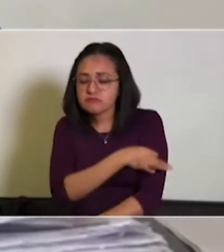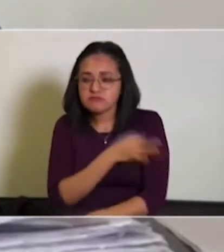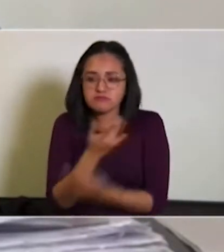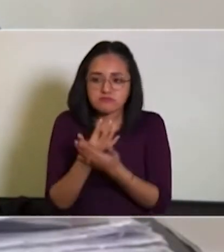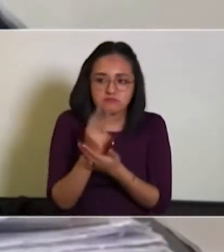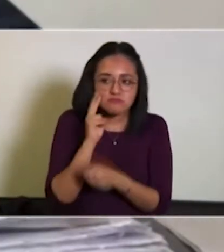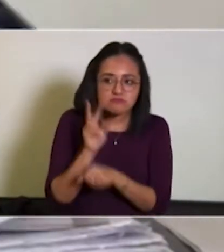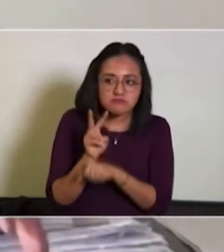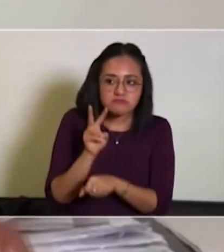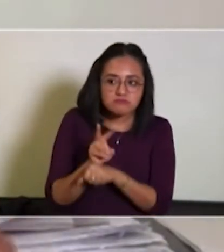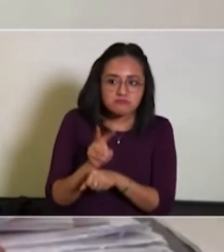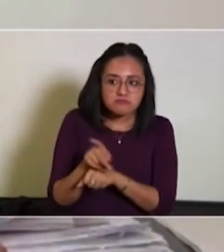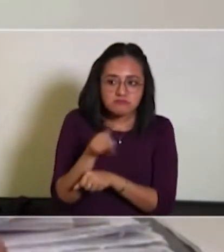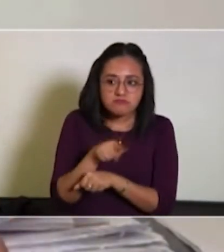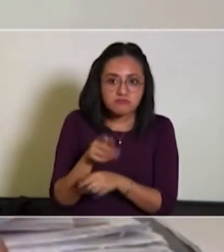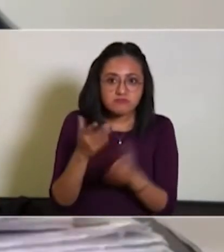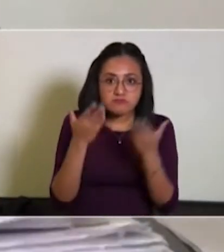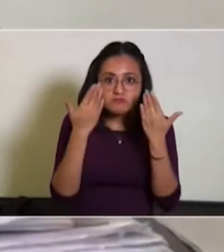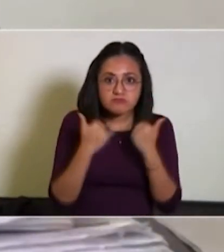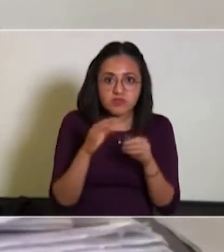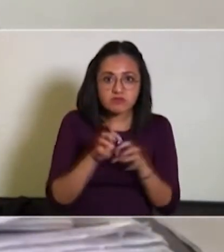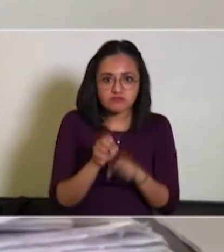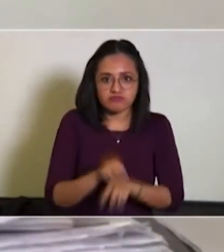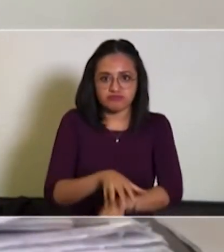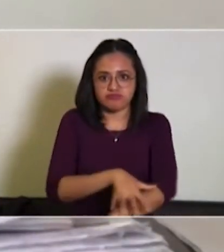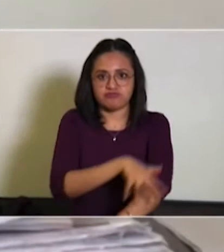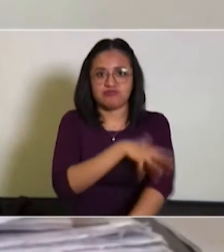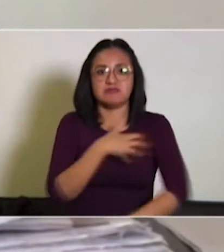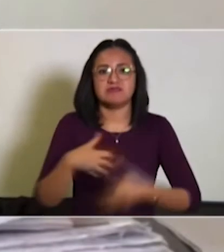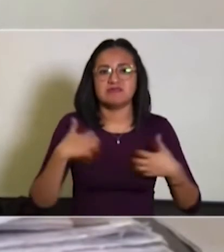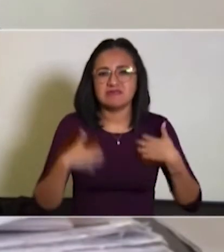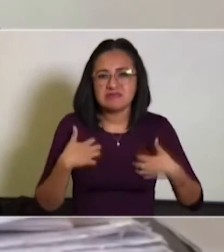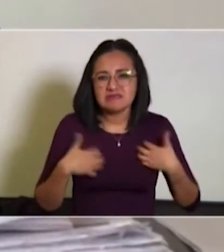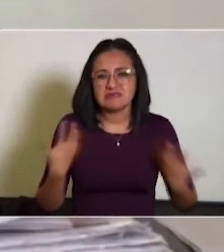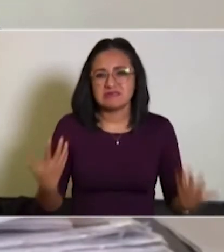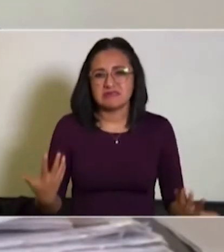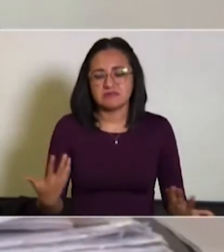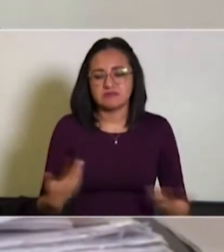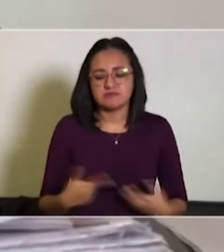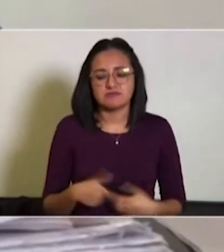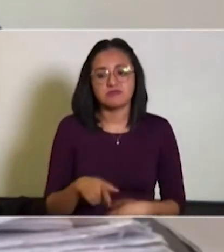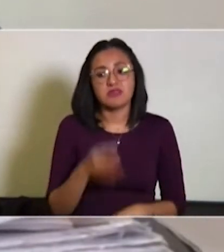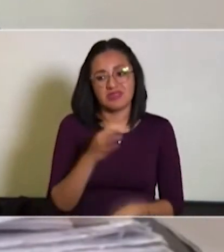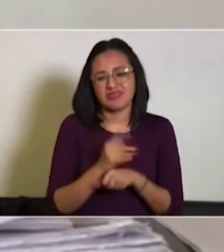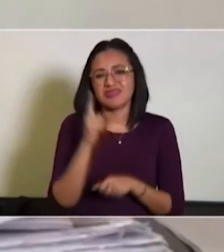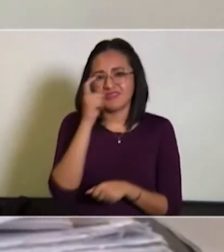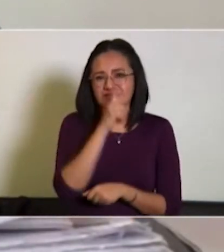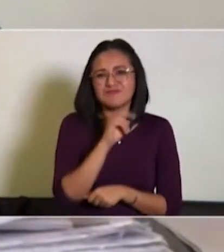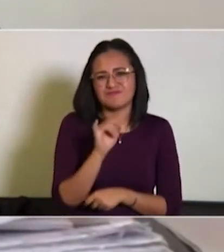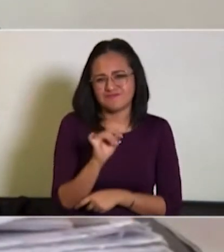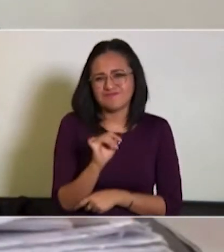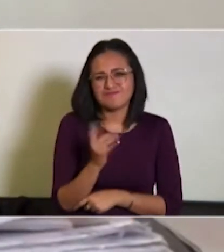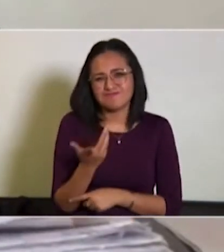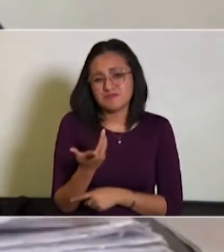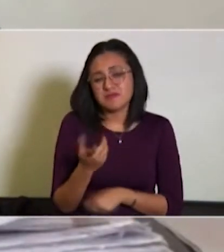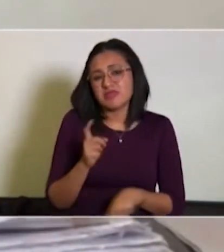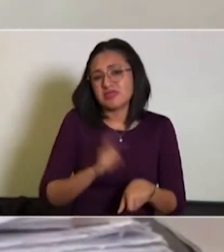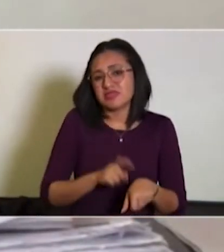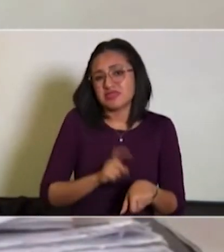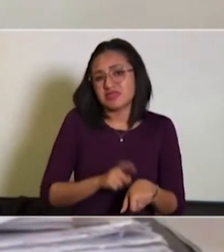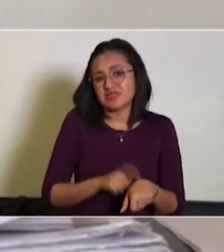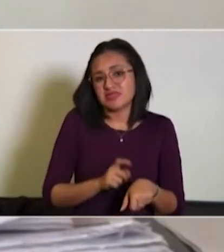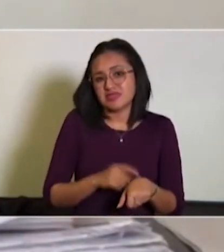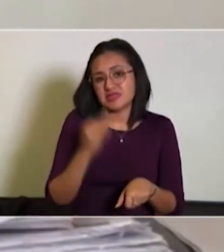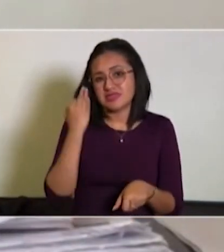nuestros compañeros tenga una reacción alérgica. Sí es complejo, gobernador, los tiempos,